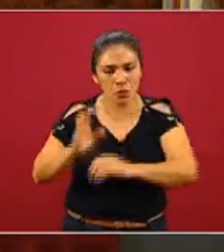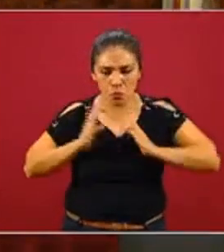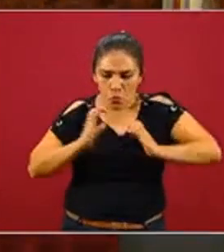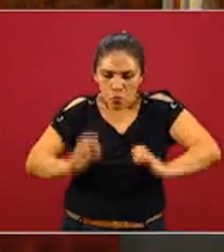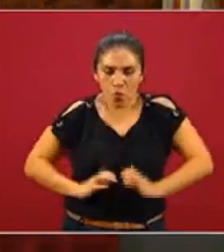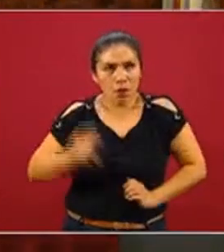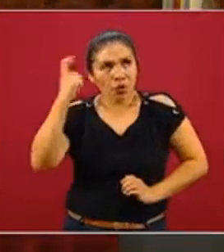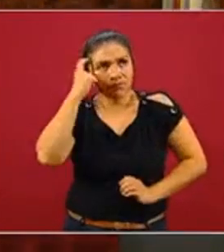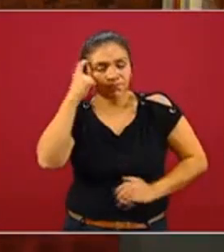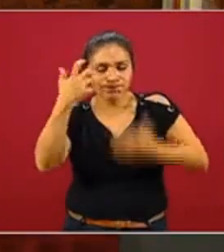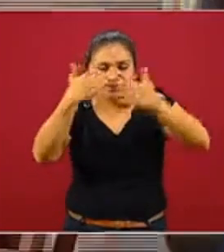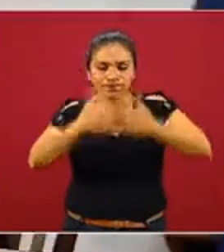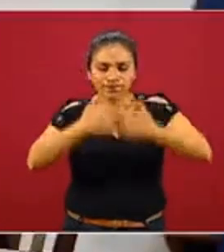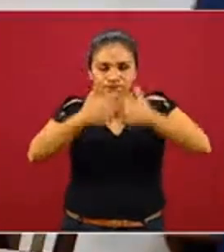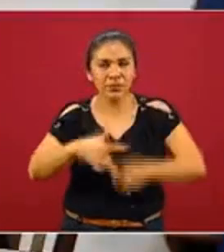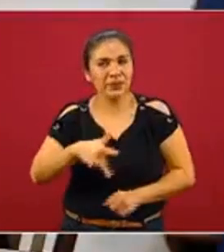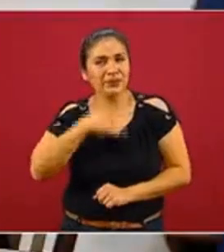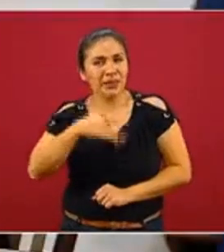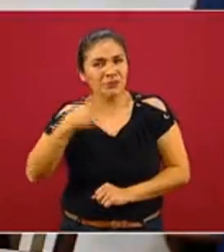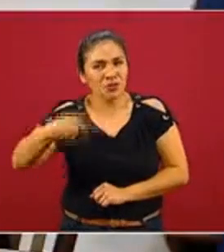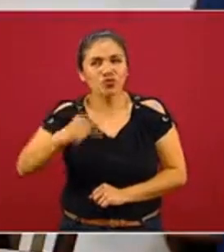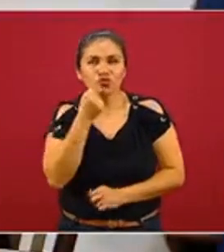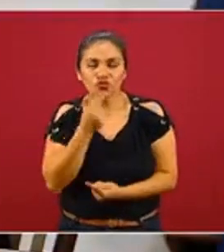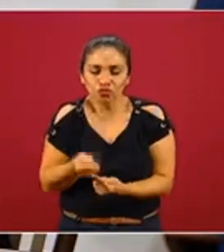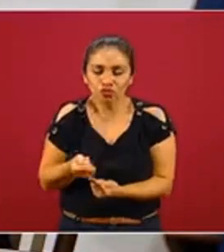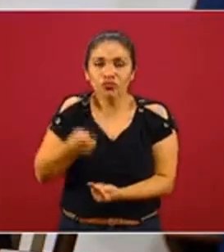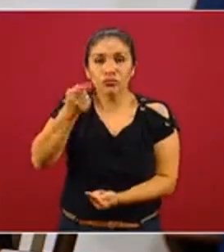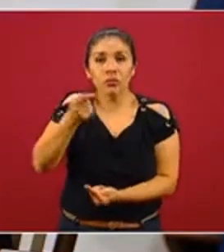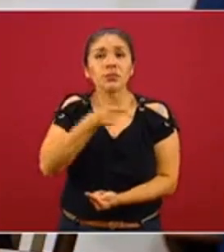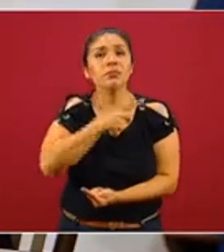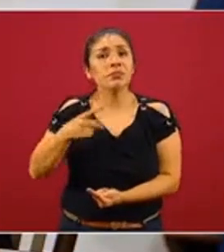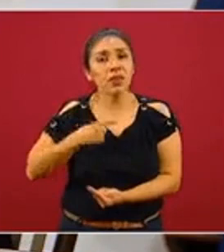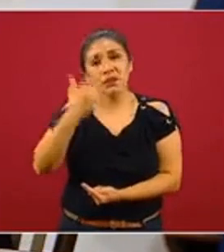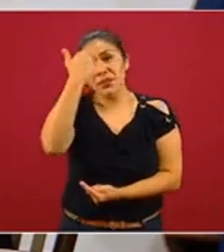y emocional de los niños en esta etapa, estén